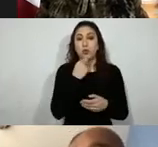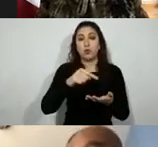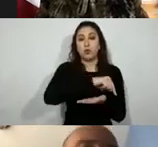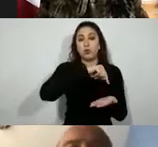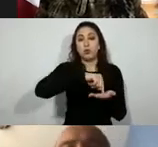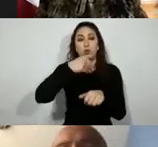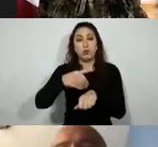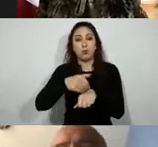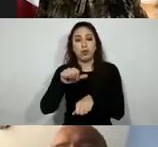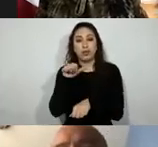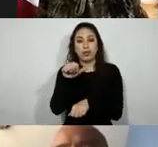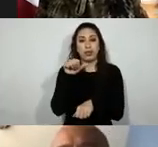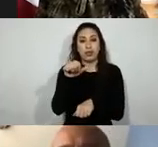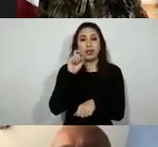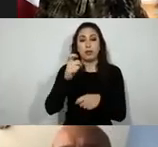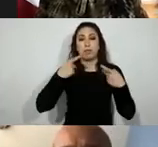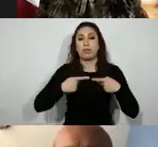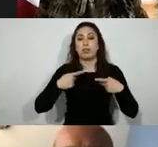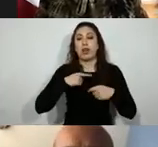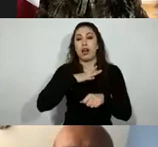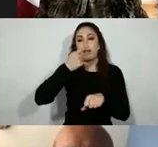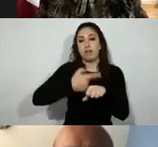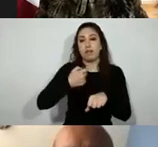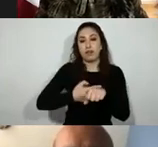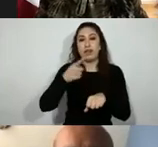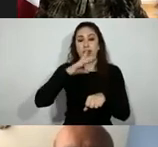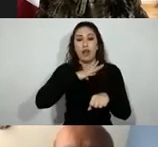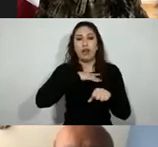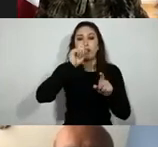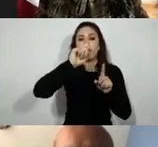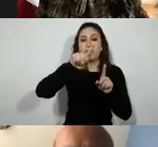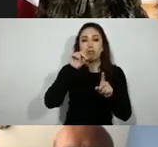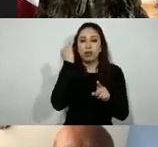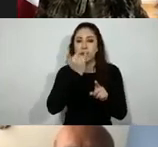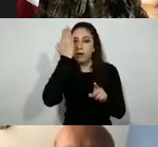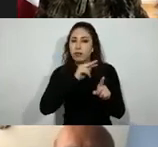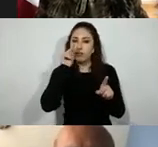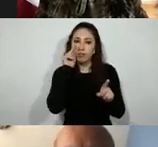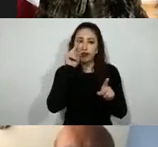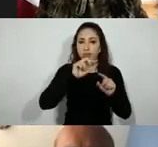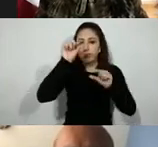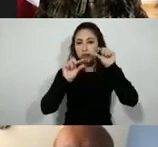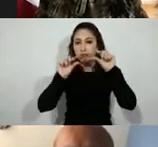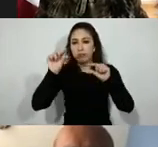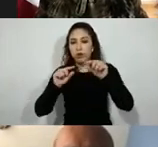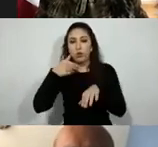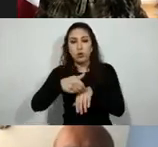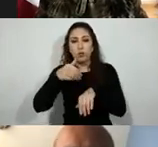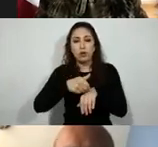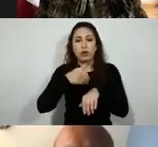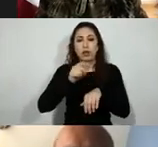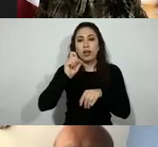16 en casos acumulados. Ahí tienen ustedes una gráfica. Estamos en el último lugar por cada